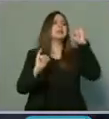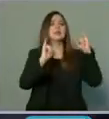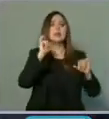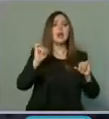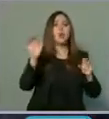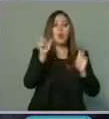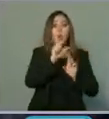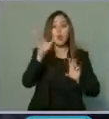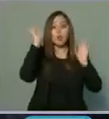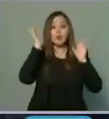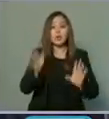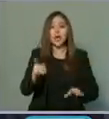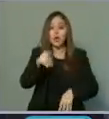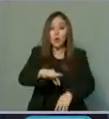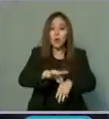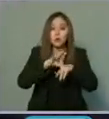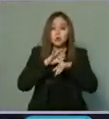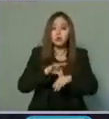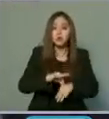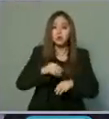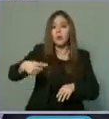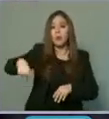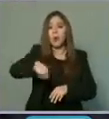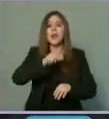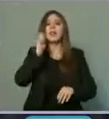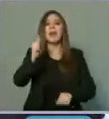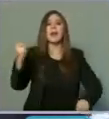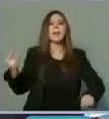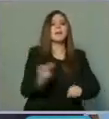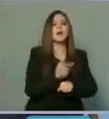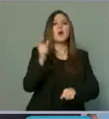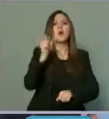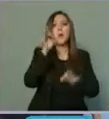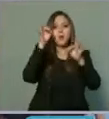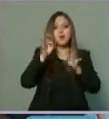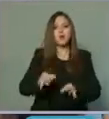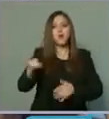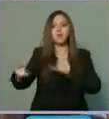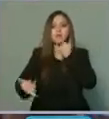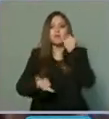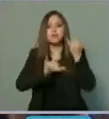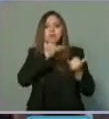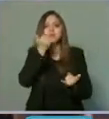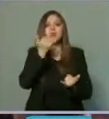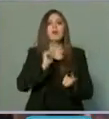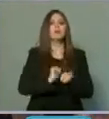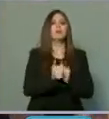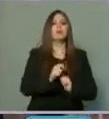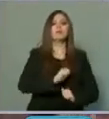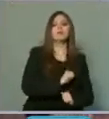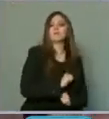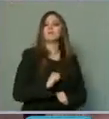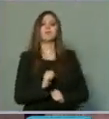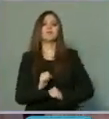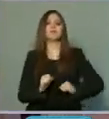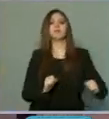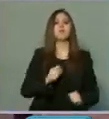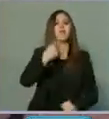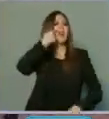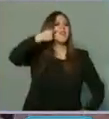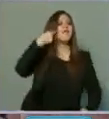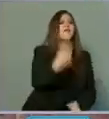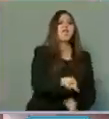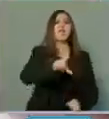ejercicio vivencial que está planeado para que ocurran errores, ahí empiezas a ver los empujones, fíjate, los